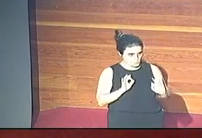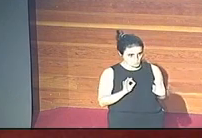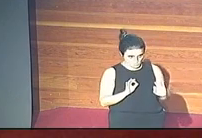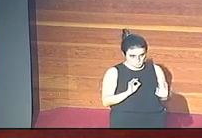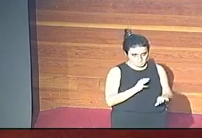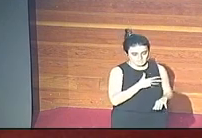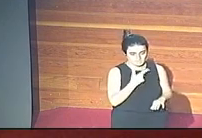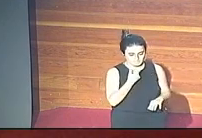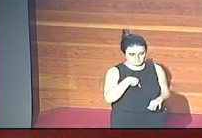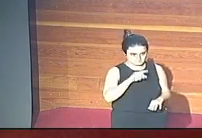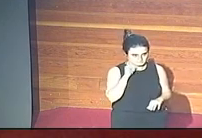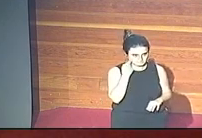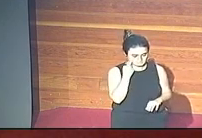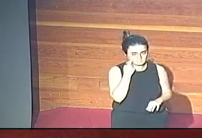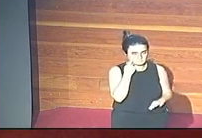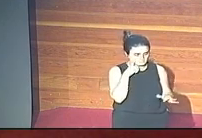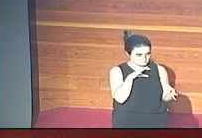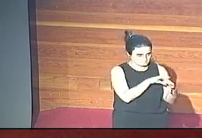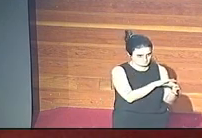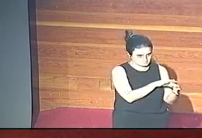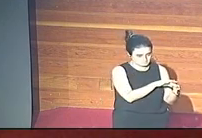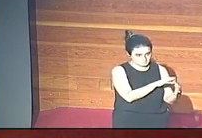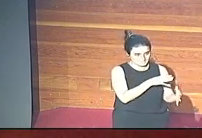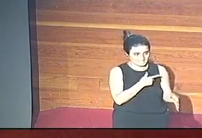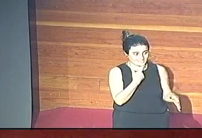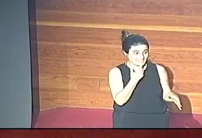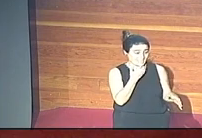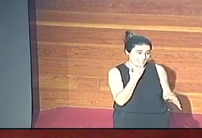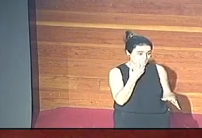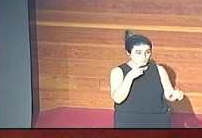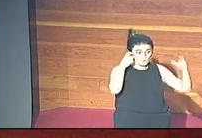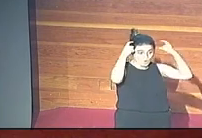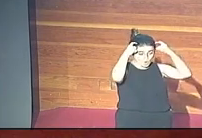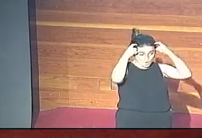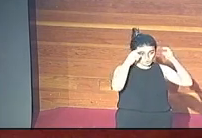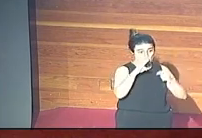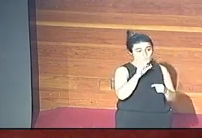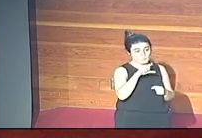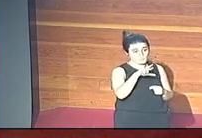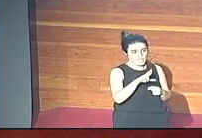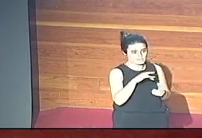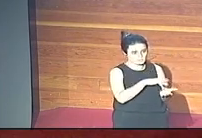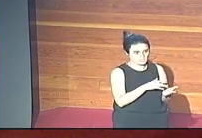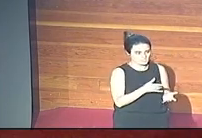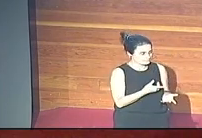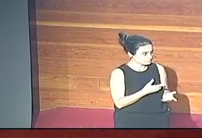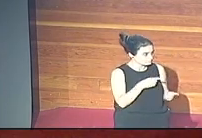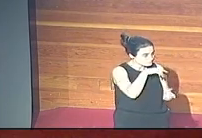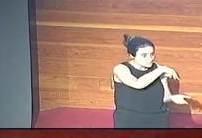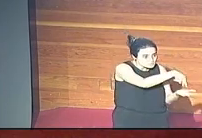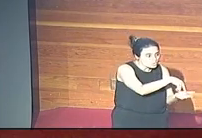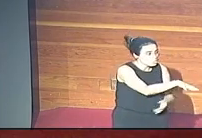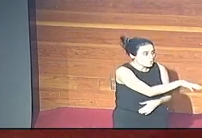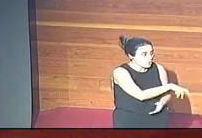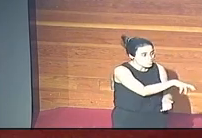que no solamente que los osos polares estén donde estén y desaparezcan tiene un impacto en